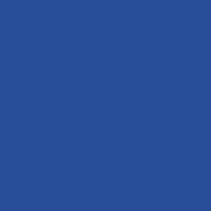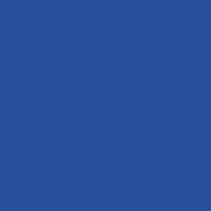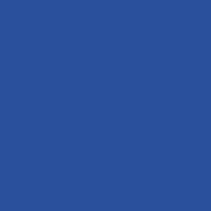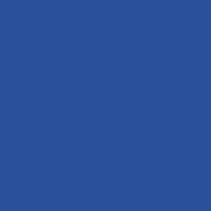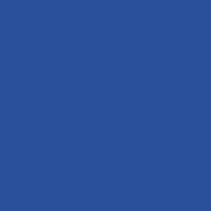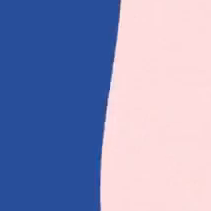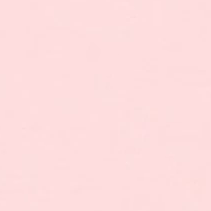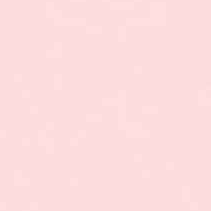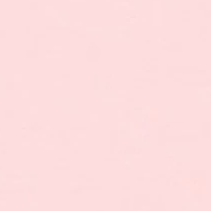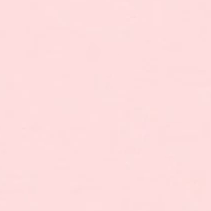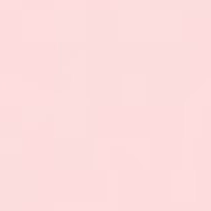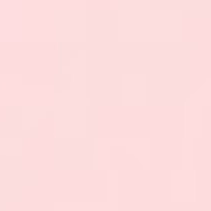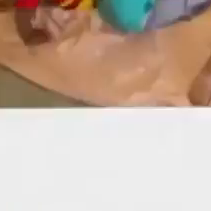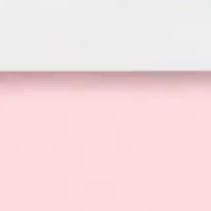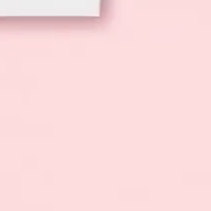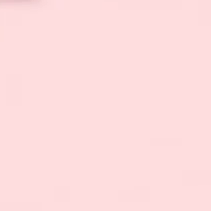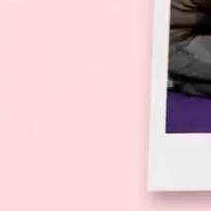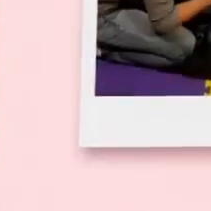juntos